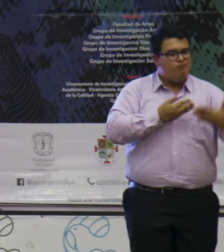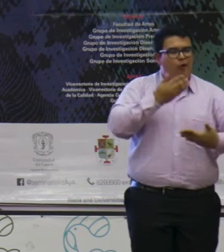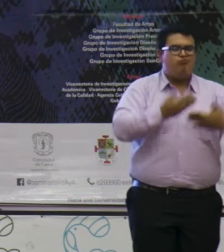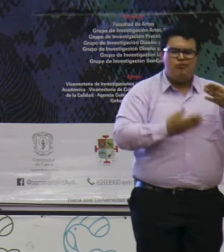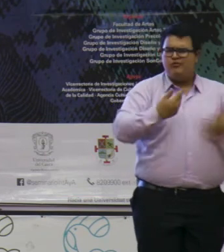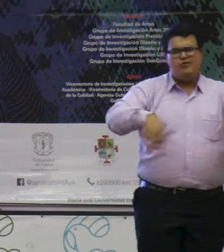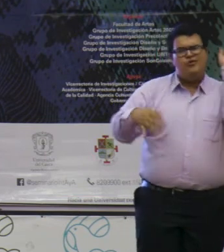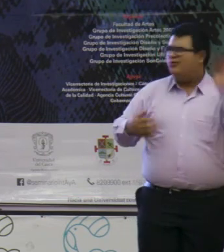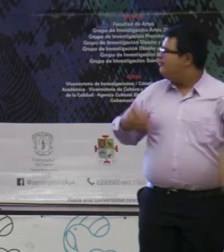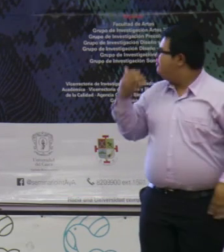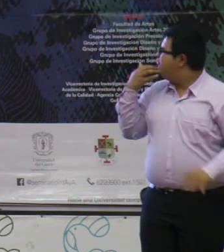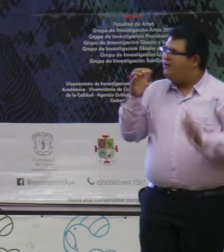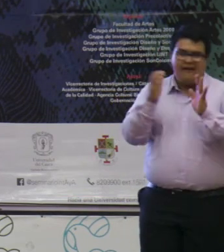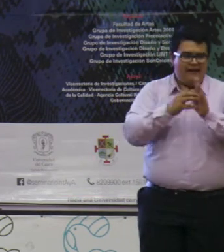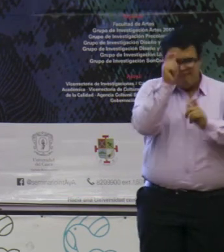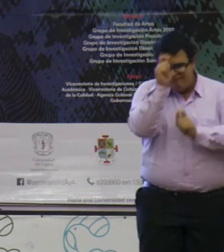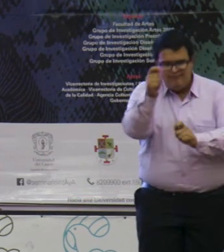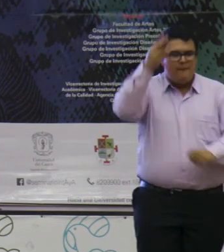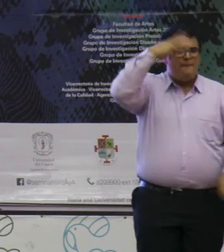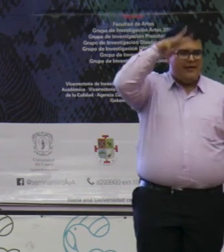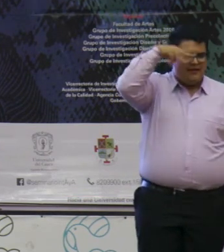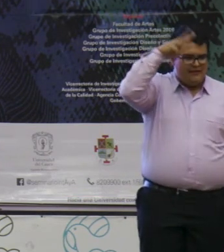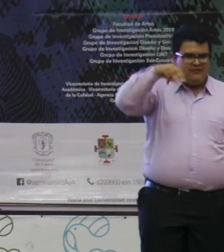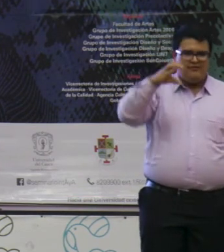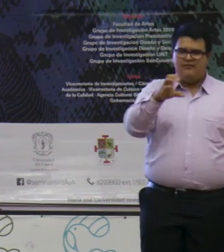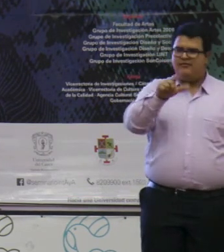Ejemplos fabulosos, homenaje a México, Claudia,